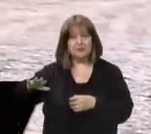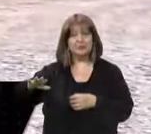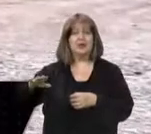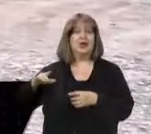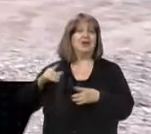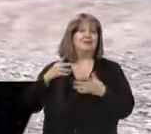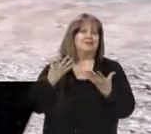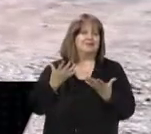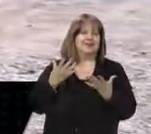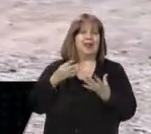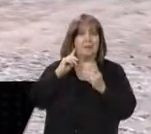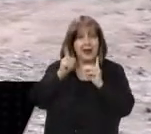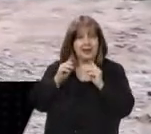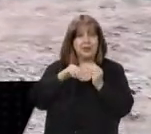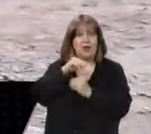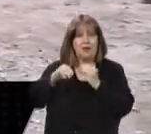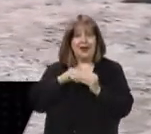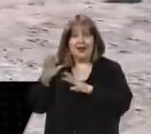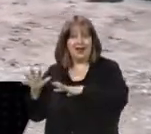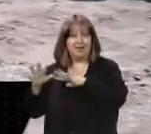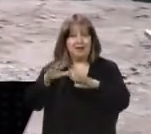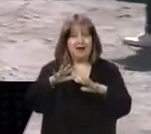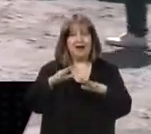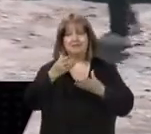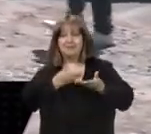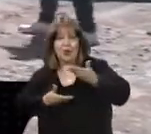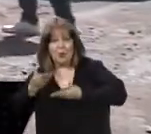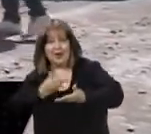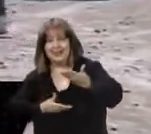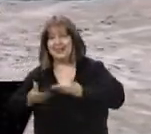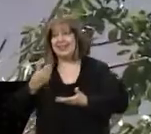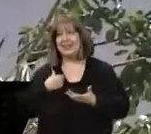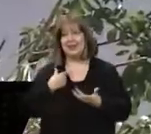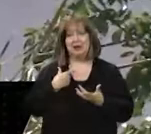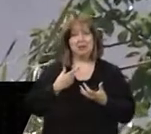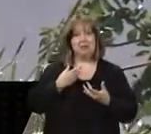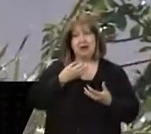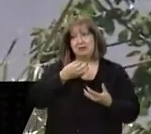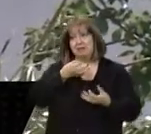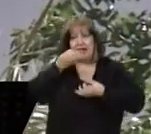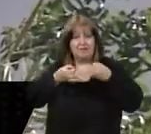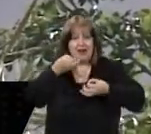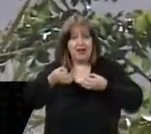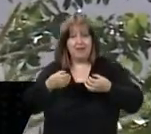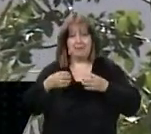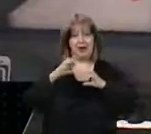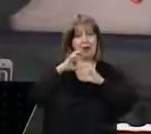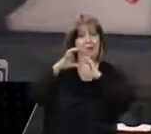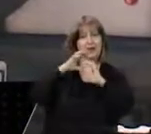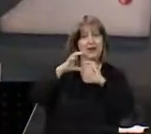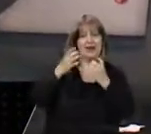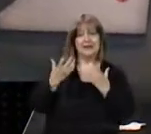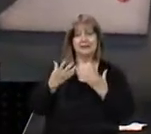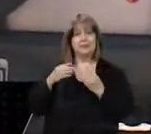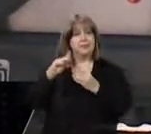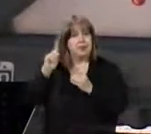no solamente en ellos para que puedan socializar, aprender a compartir y demás, sino a las familias también por distintas problemáticas o